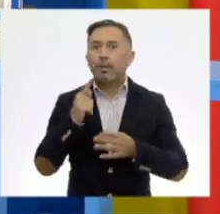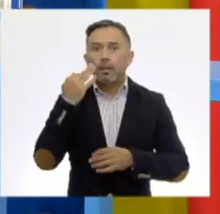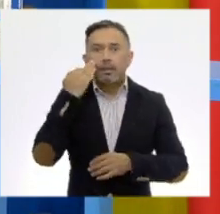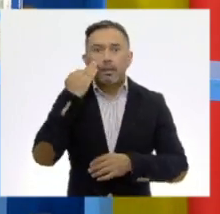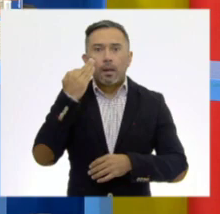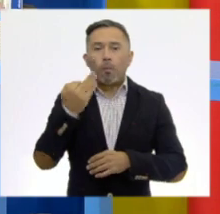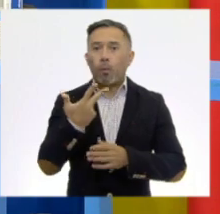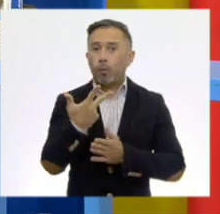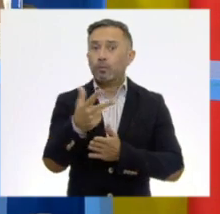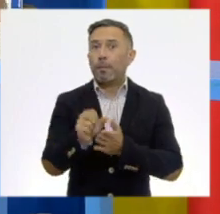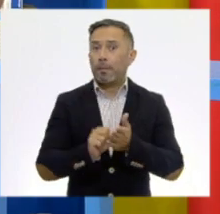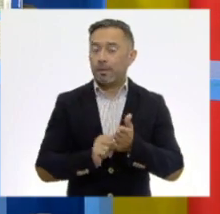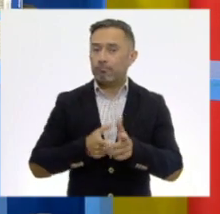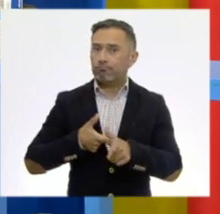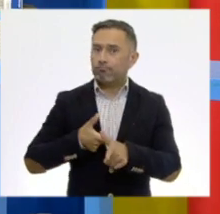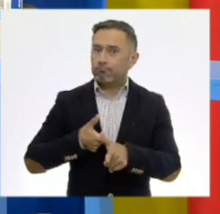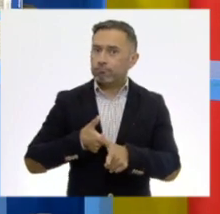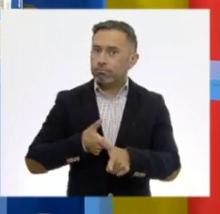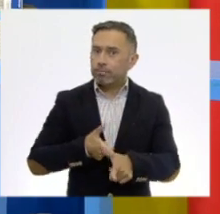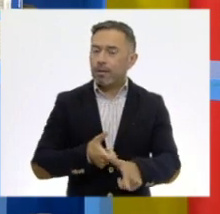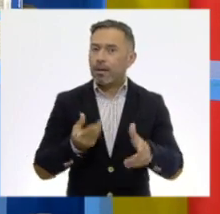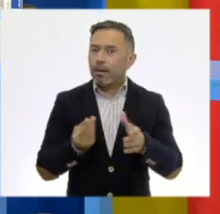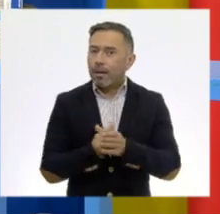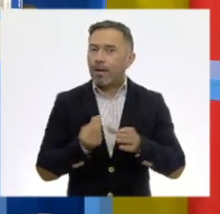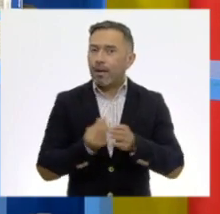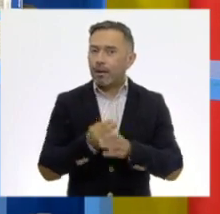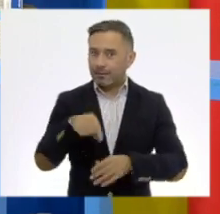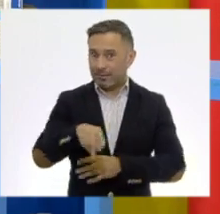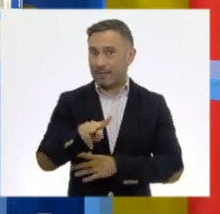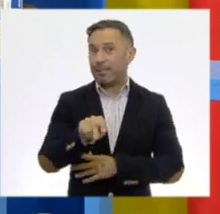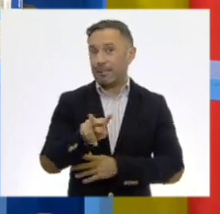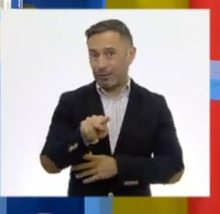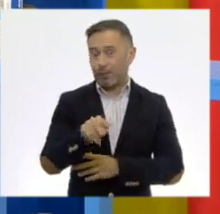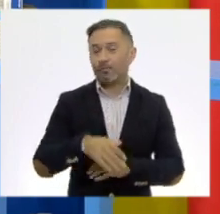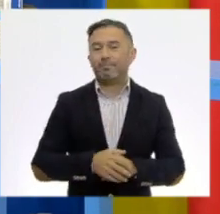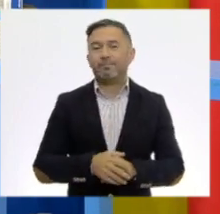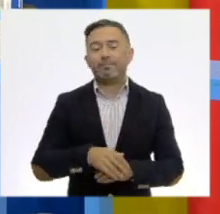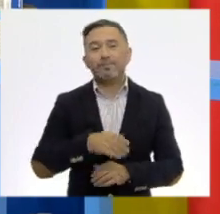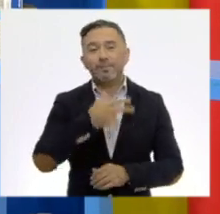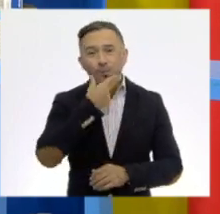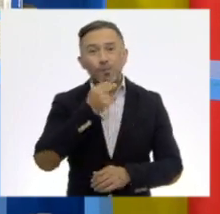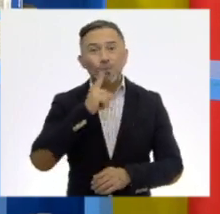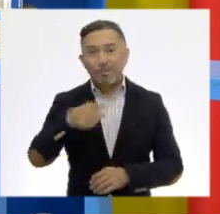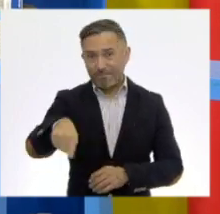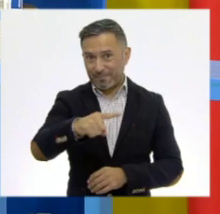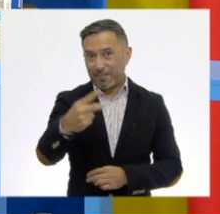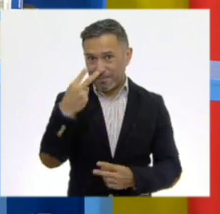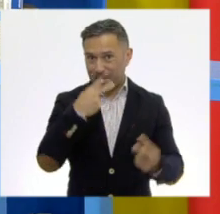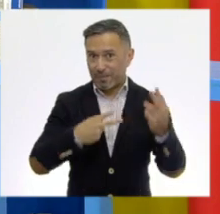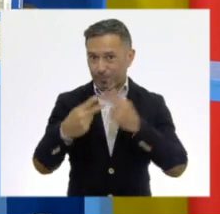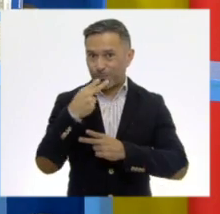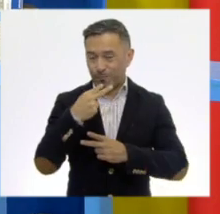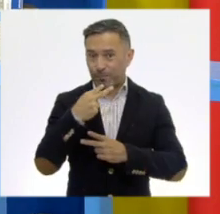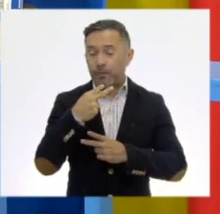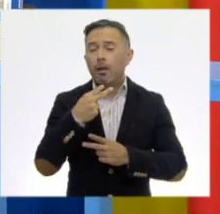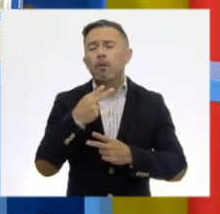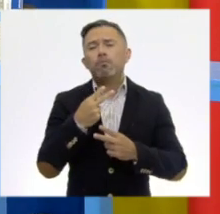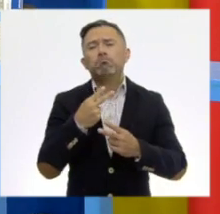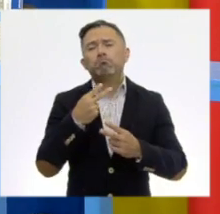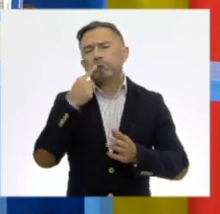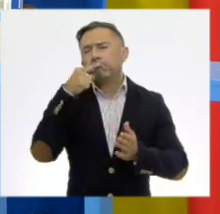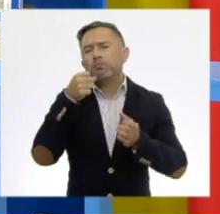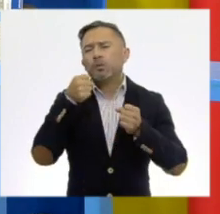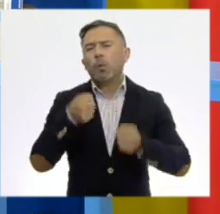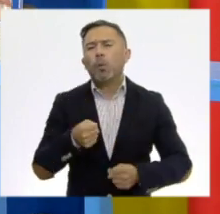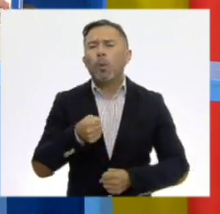meses en nuestras clases en casa. Desde allá están viendo las niñas y los niños y seguramente muchas niñas